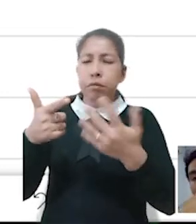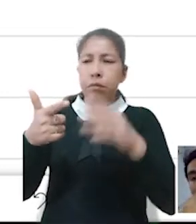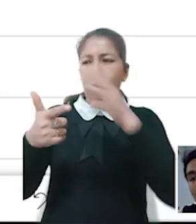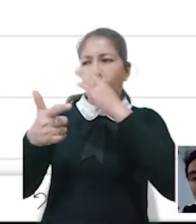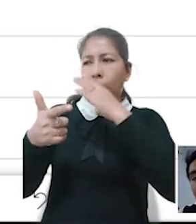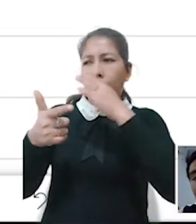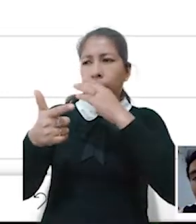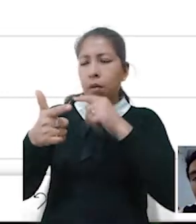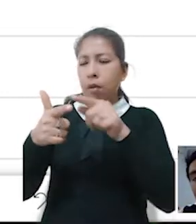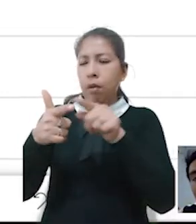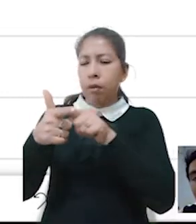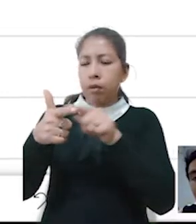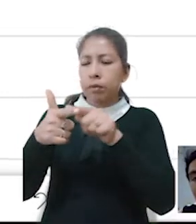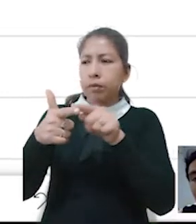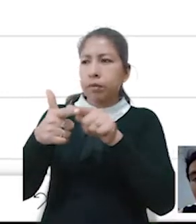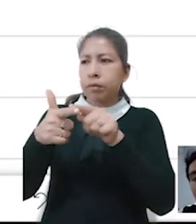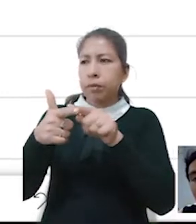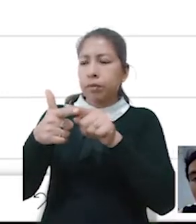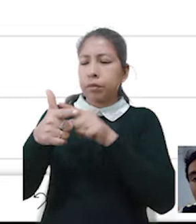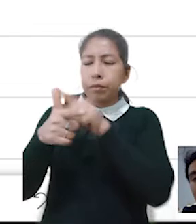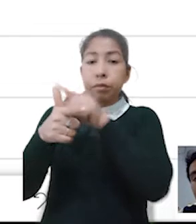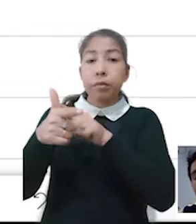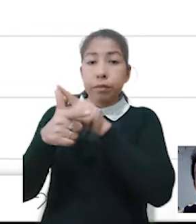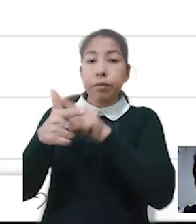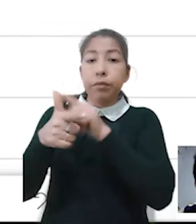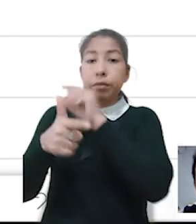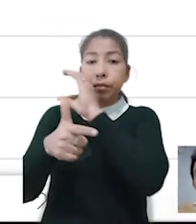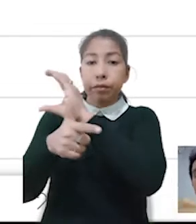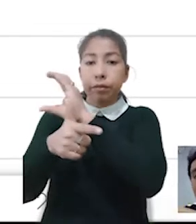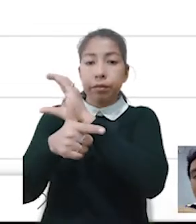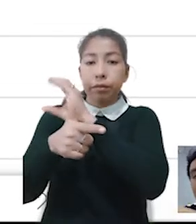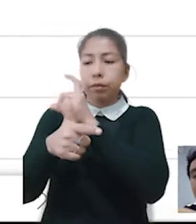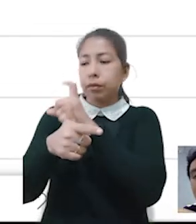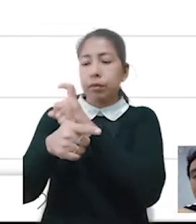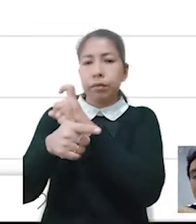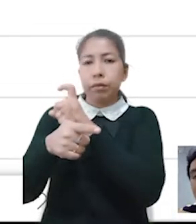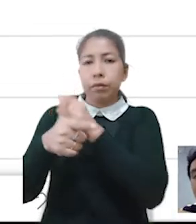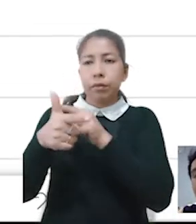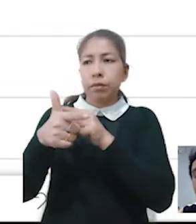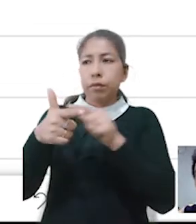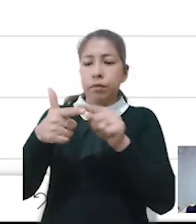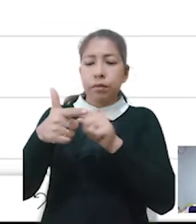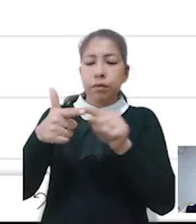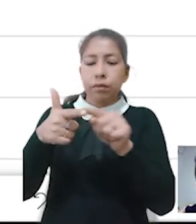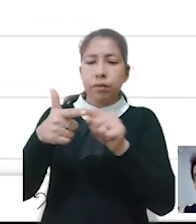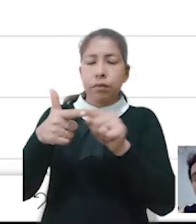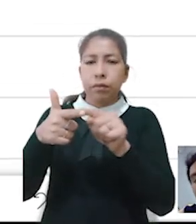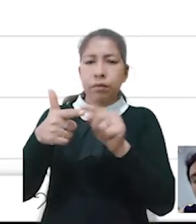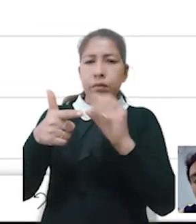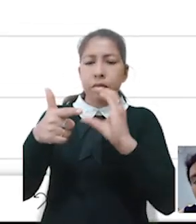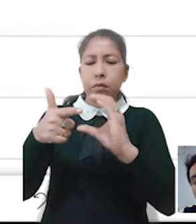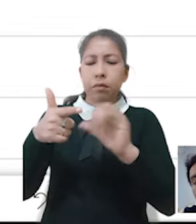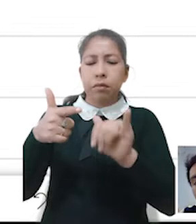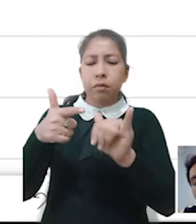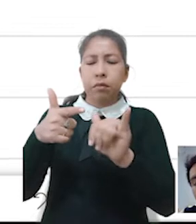En este caso nos falta este cateto, le vamos a denotar con la letra X, y este otro cateto le voy a llamar cateto Y. También nos